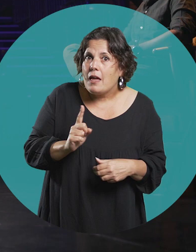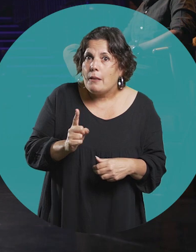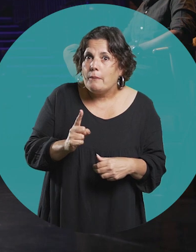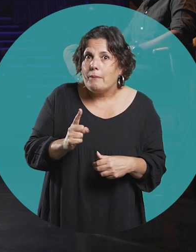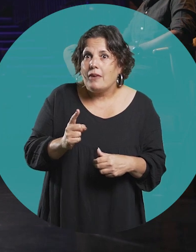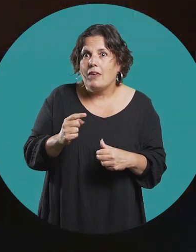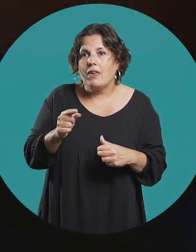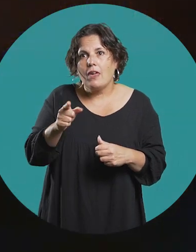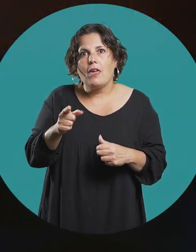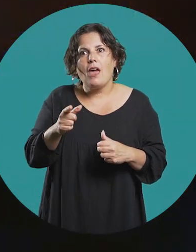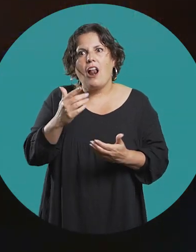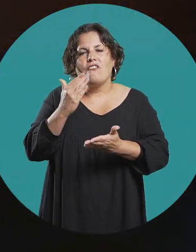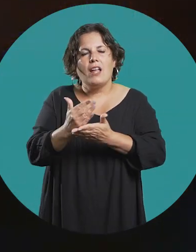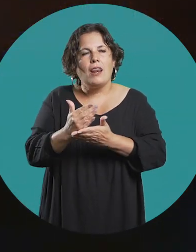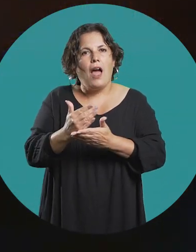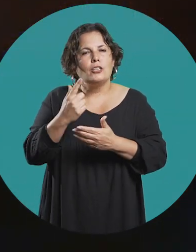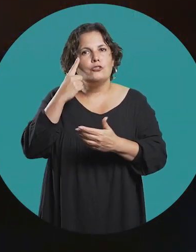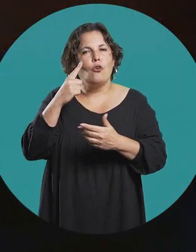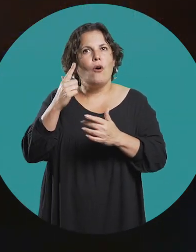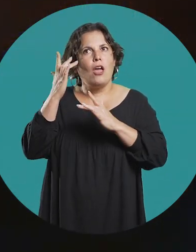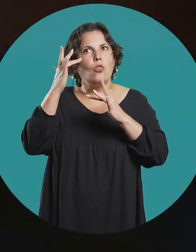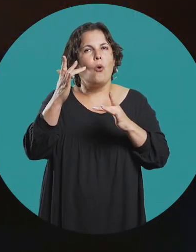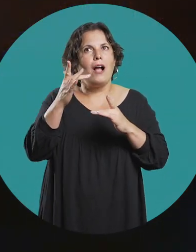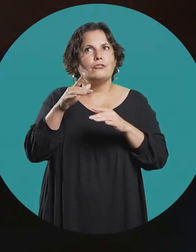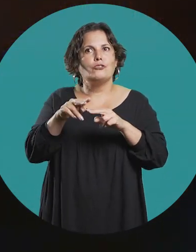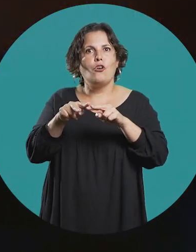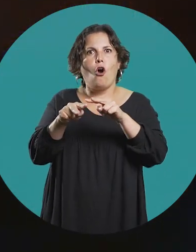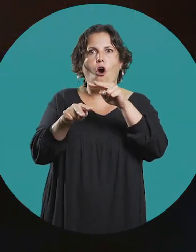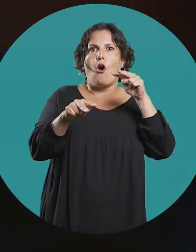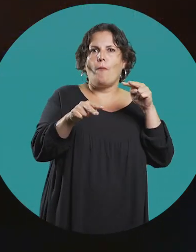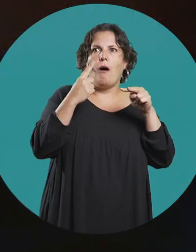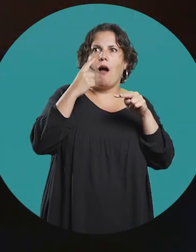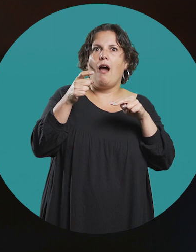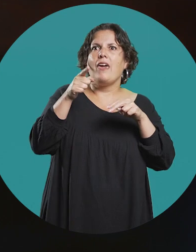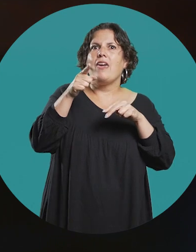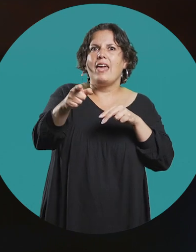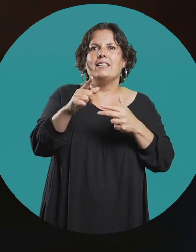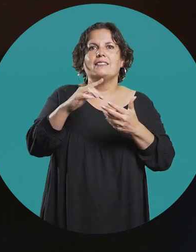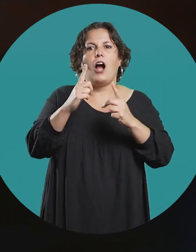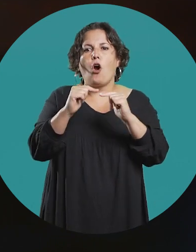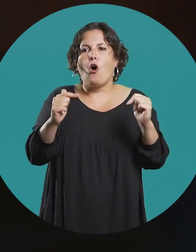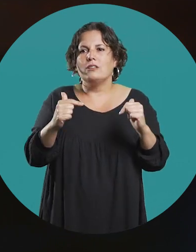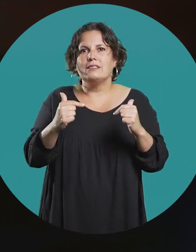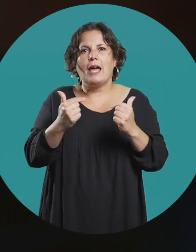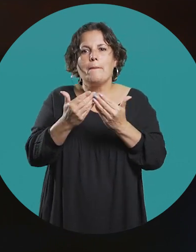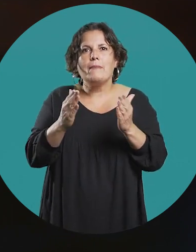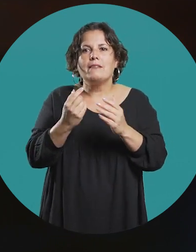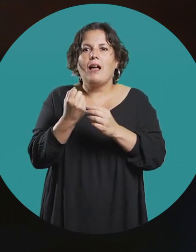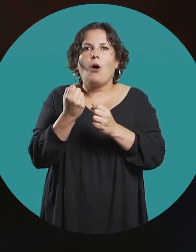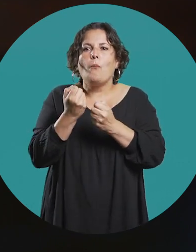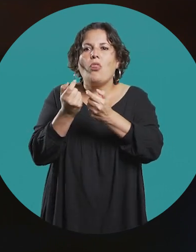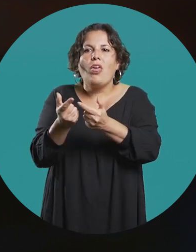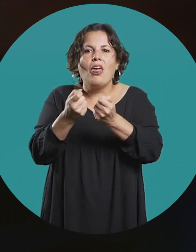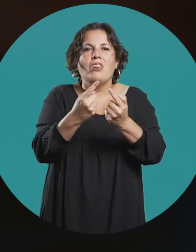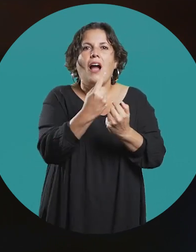¿No? Esta cosa que después, viéndola desde el lado de la educación, es tan importante, ¿no? Es esa cosa que uno siembra en cada